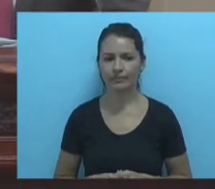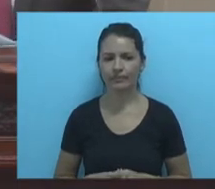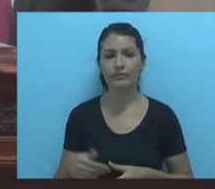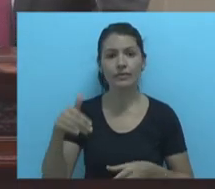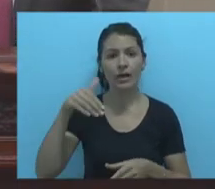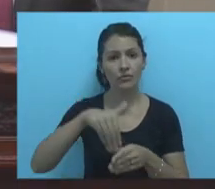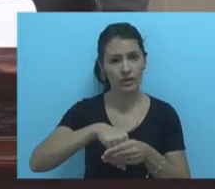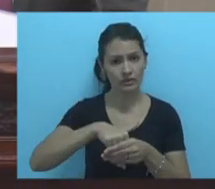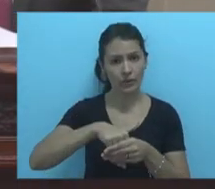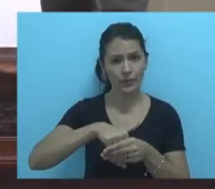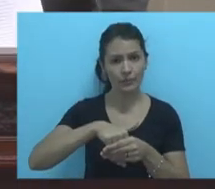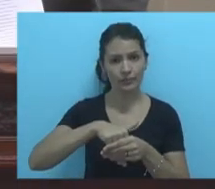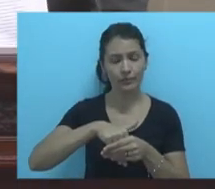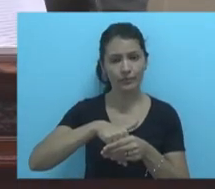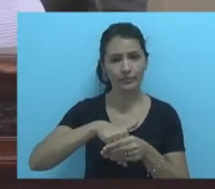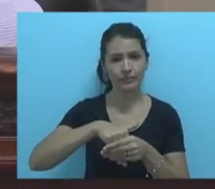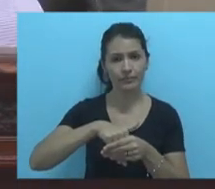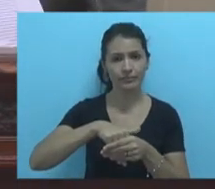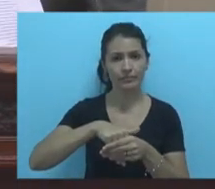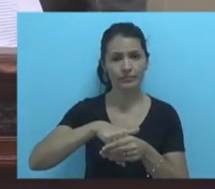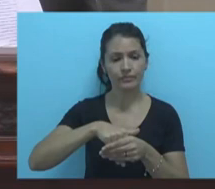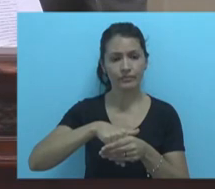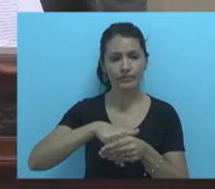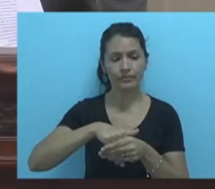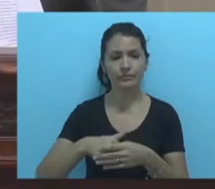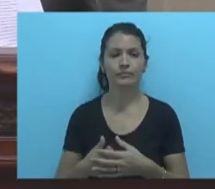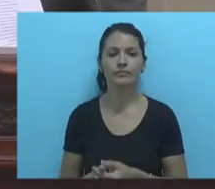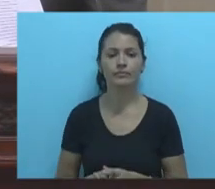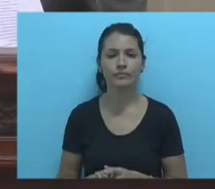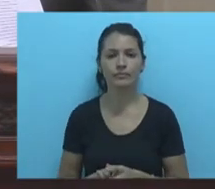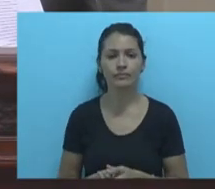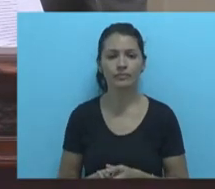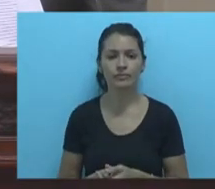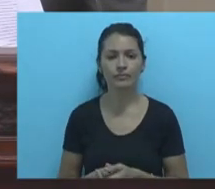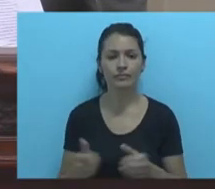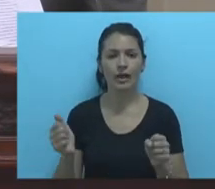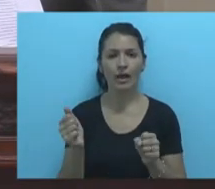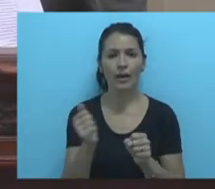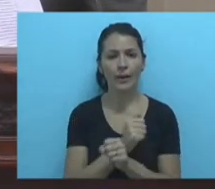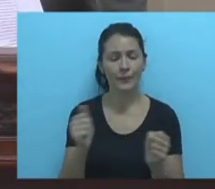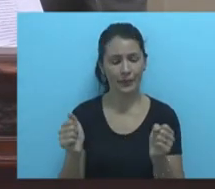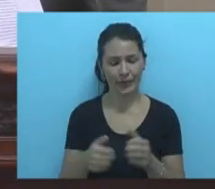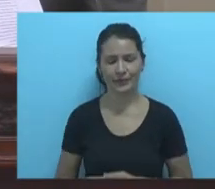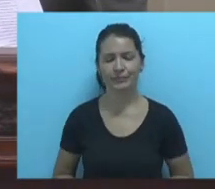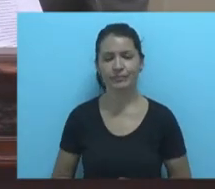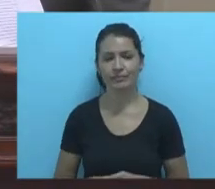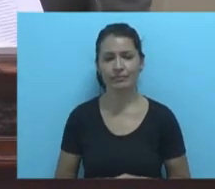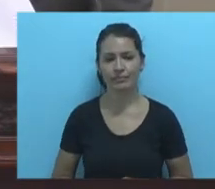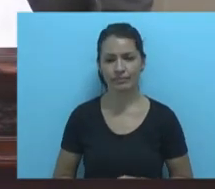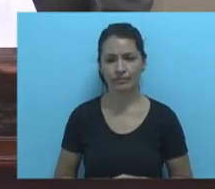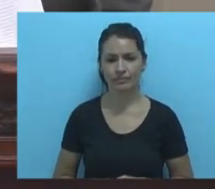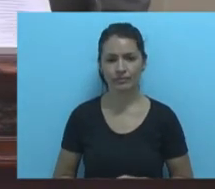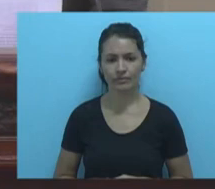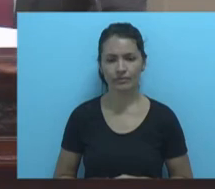aprobado. A consideración el proyecto de comunicación. A votación, resulta aprobado.